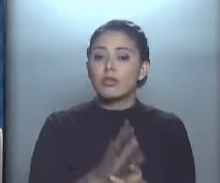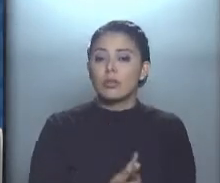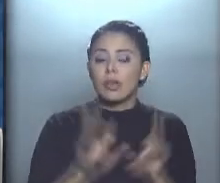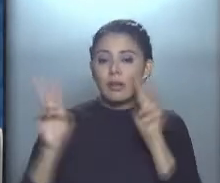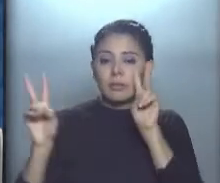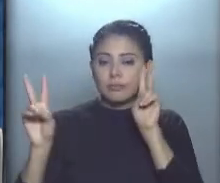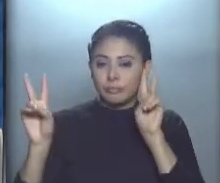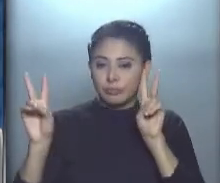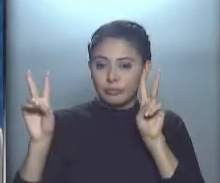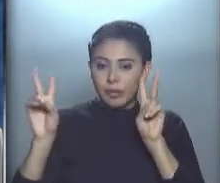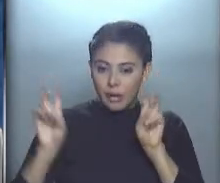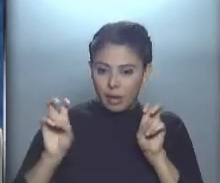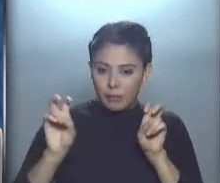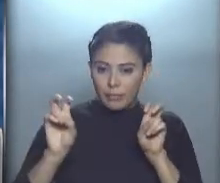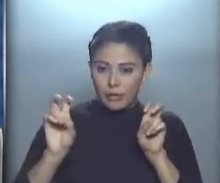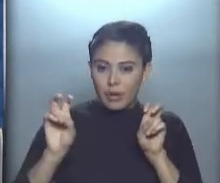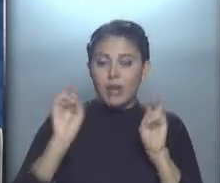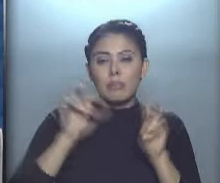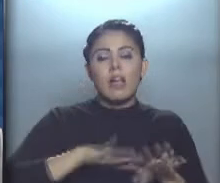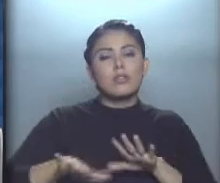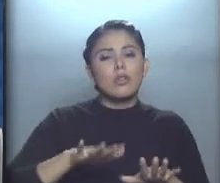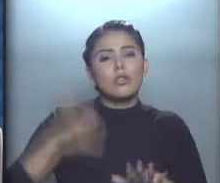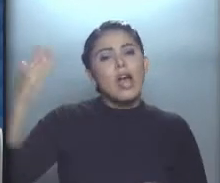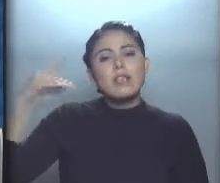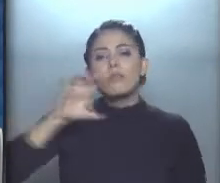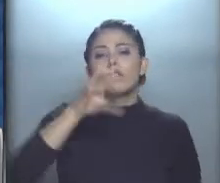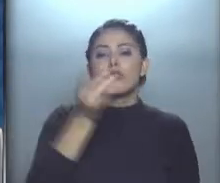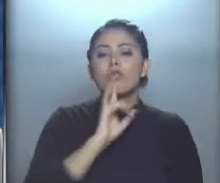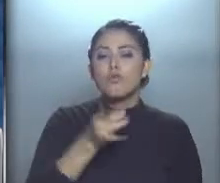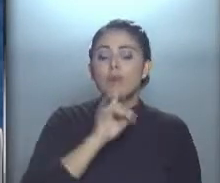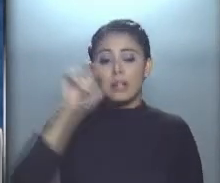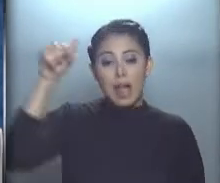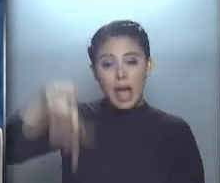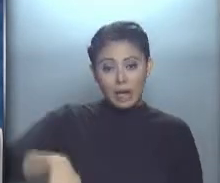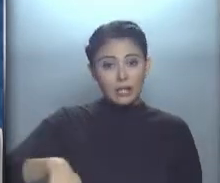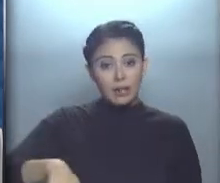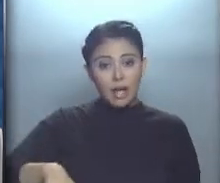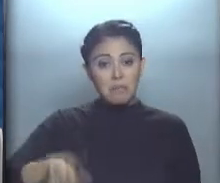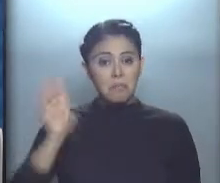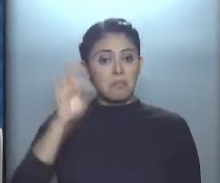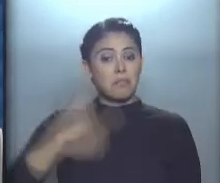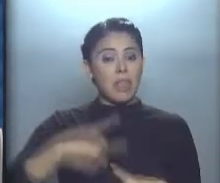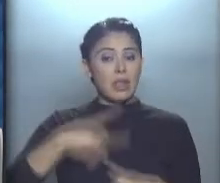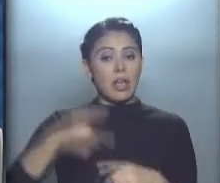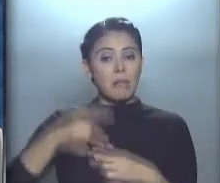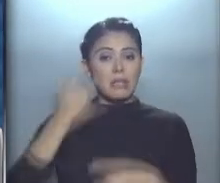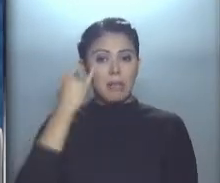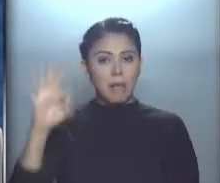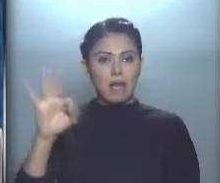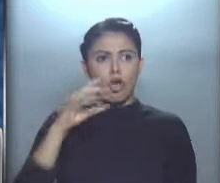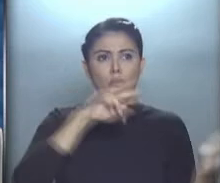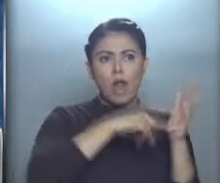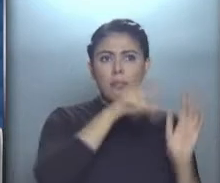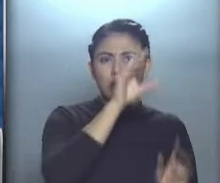tema de esta situación que se dio ayer en Tucumán, mientras acá ocurría el festejo en la Plaza de Mayo. Sin